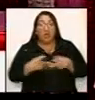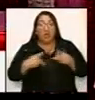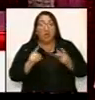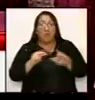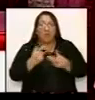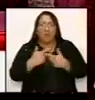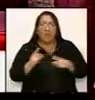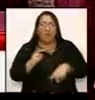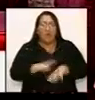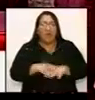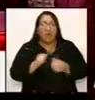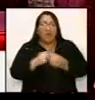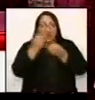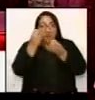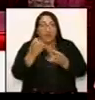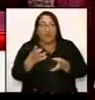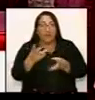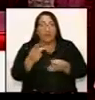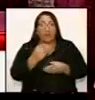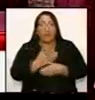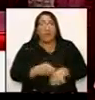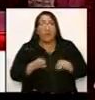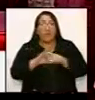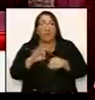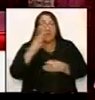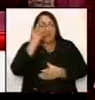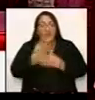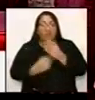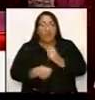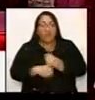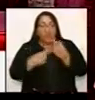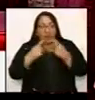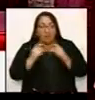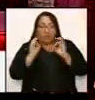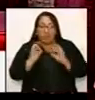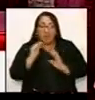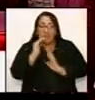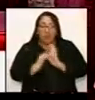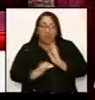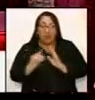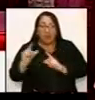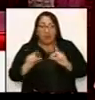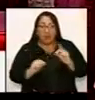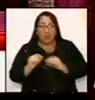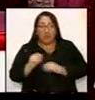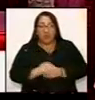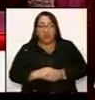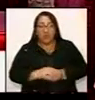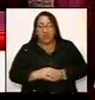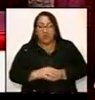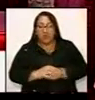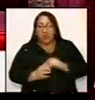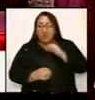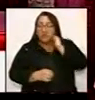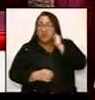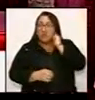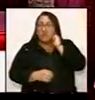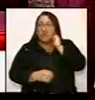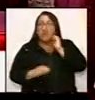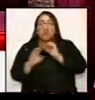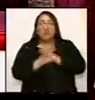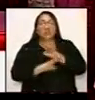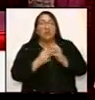libre circulación de la información de manera confiable, segura y a bajo costo y elevada velocidad. Protegerá